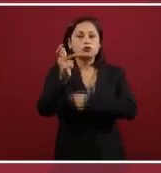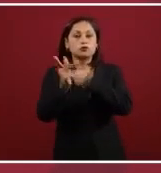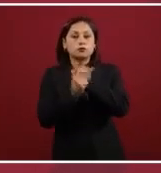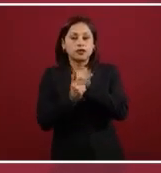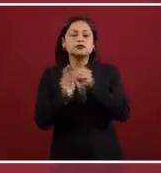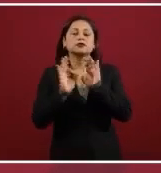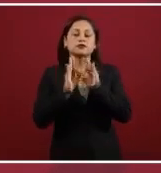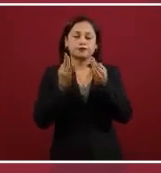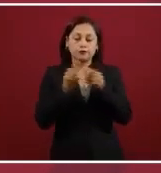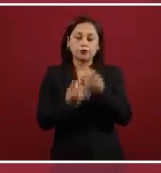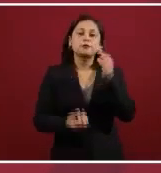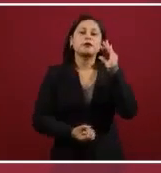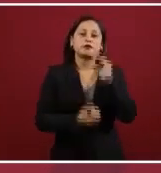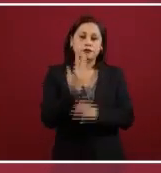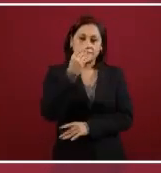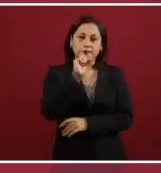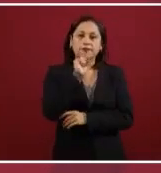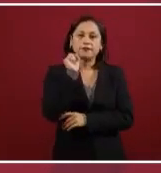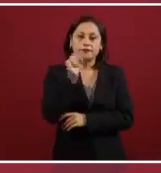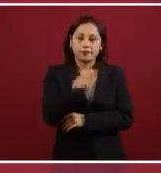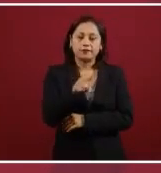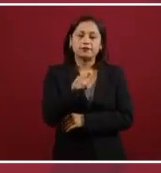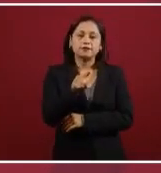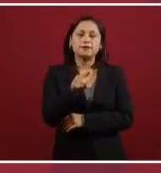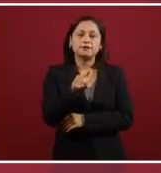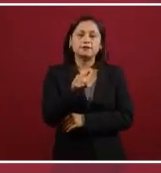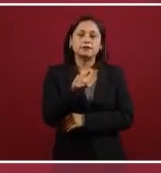que retoma lo mejor